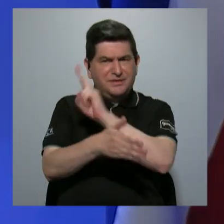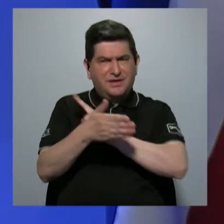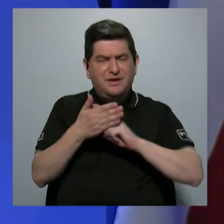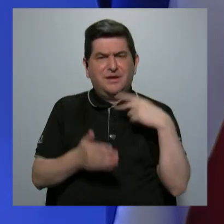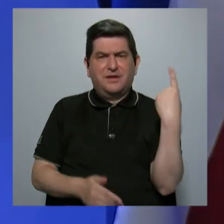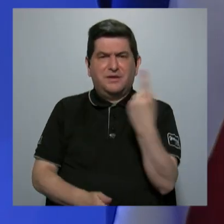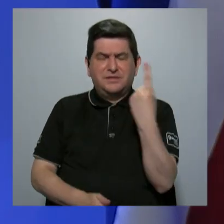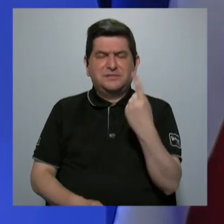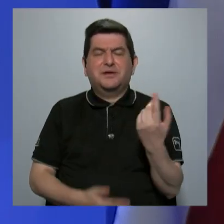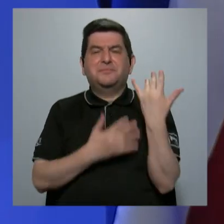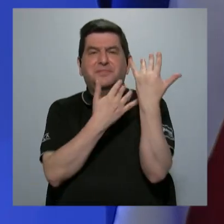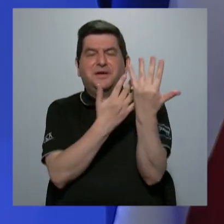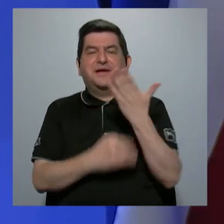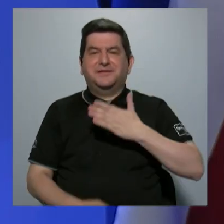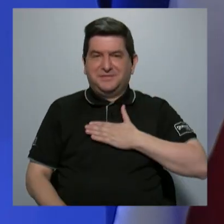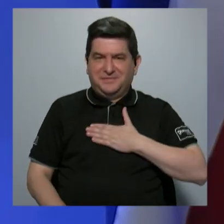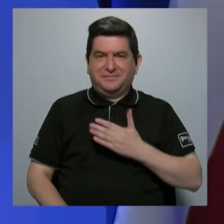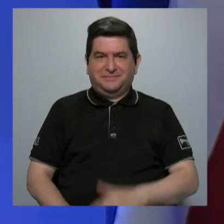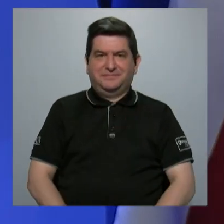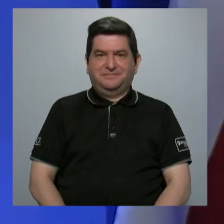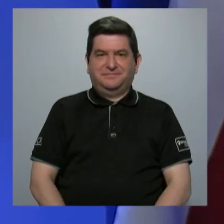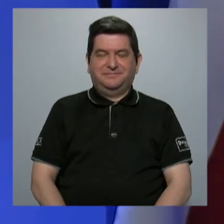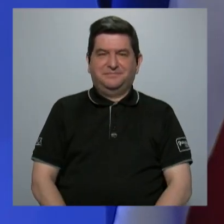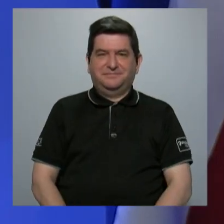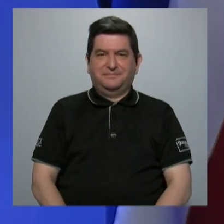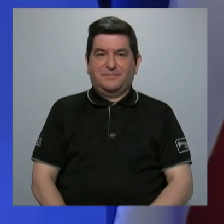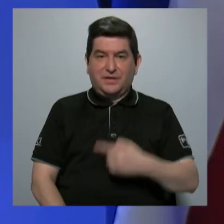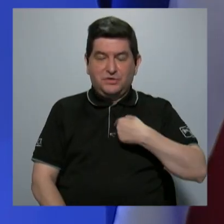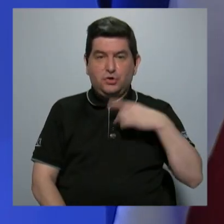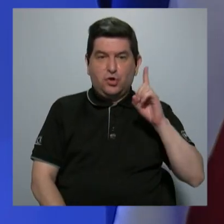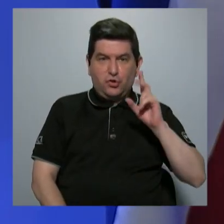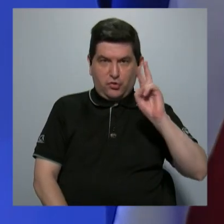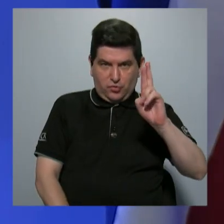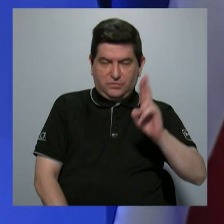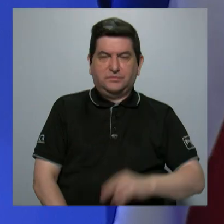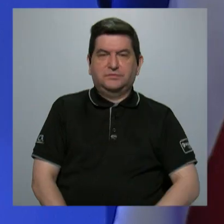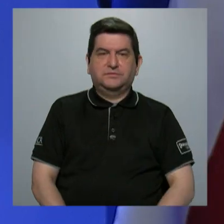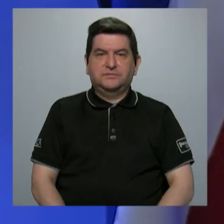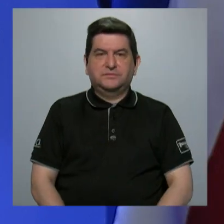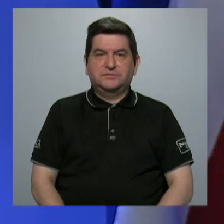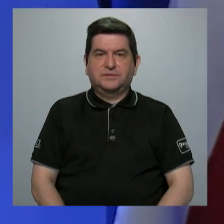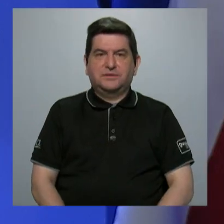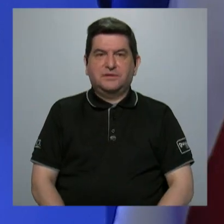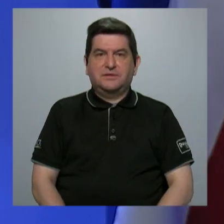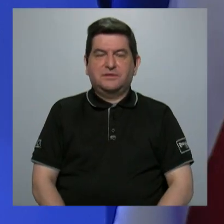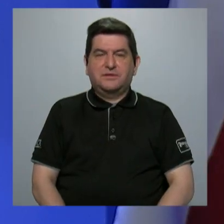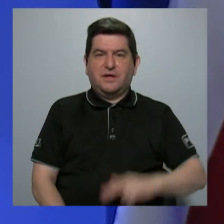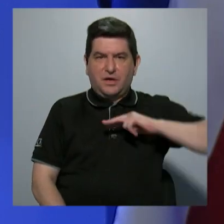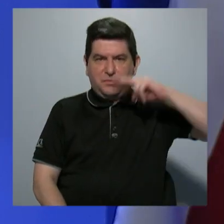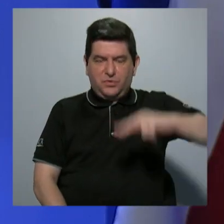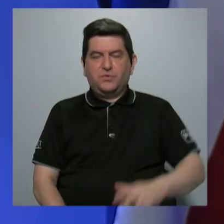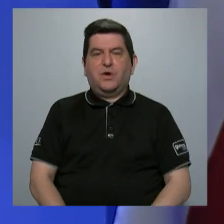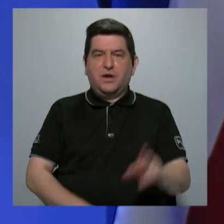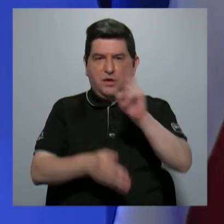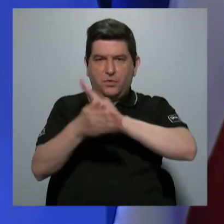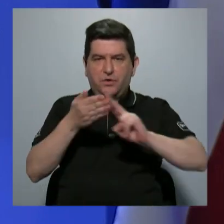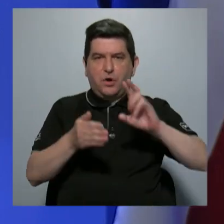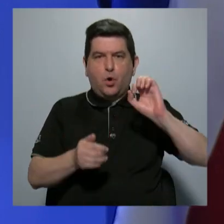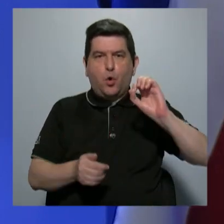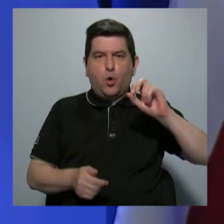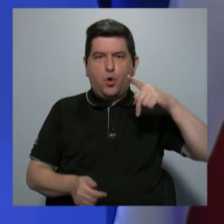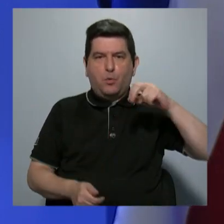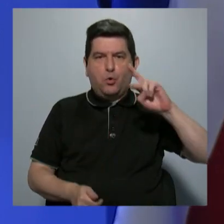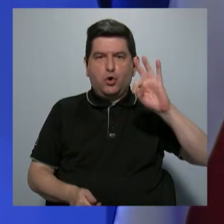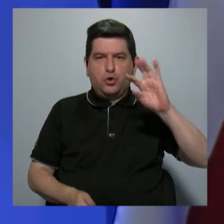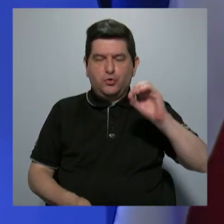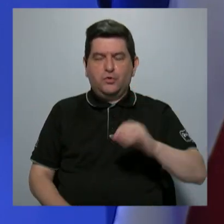me había estado esperando. Hice un doctorado en Portugal, en la Universidad de Oporto, y mi especialidad